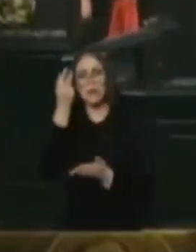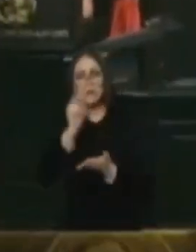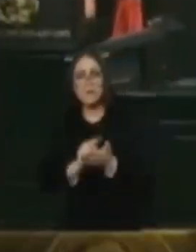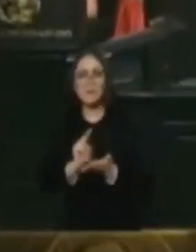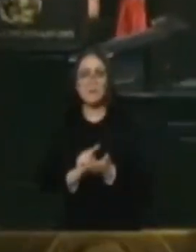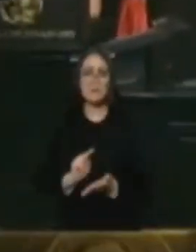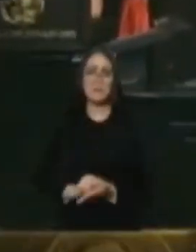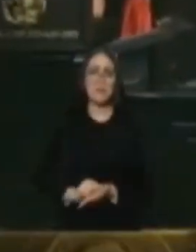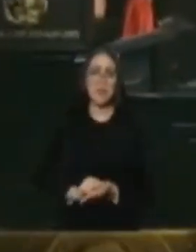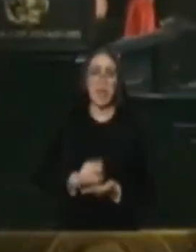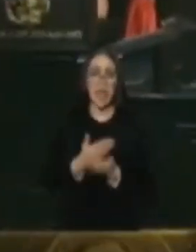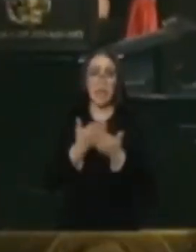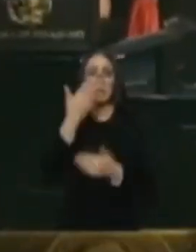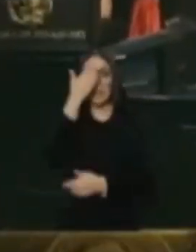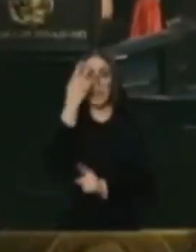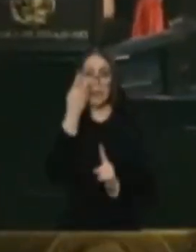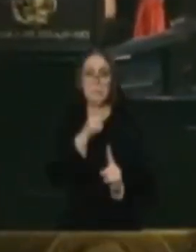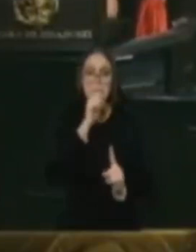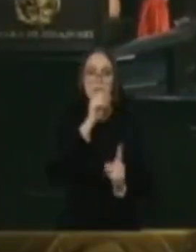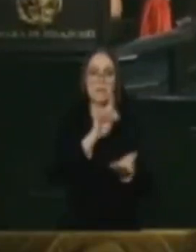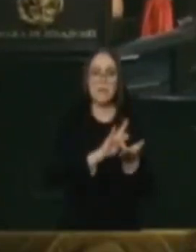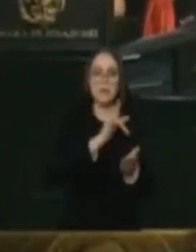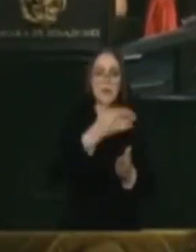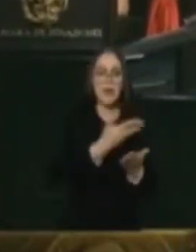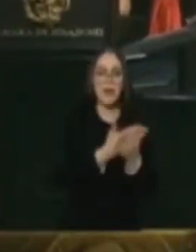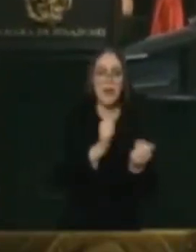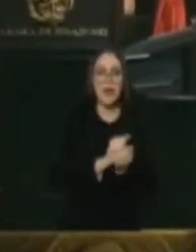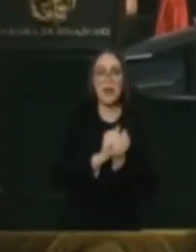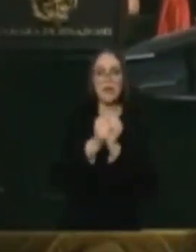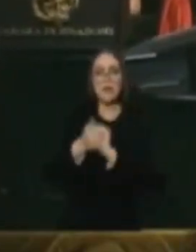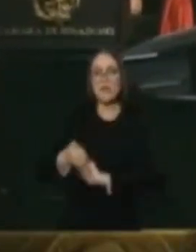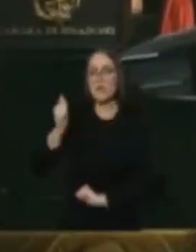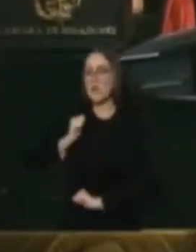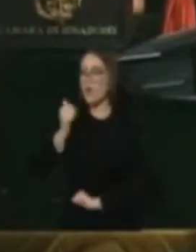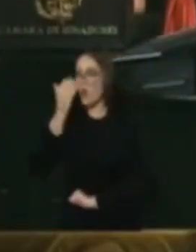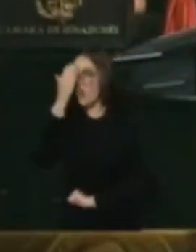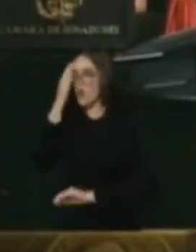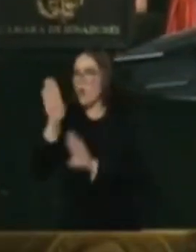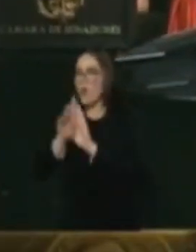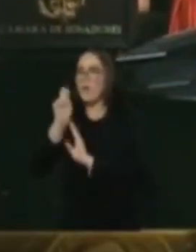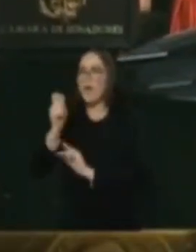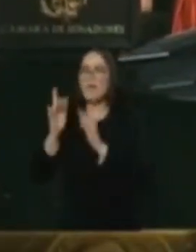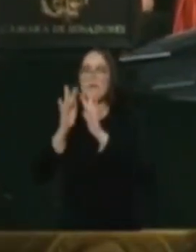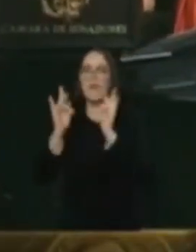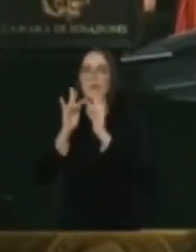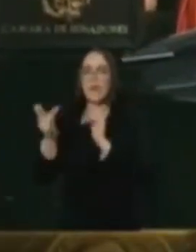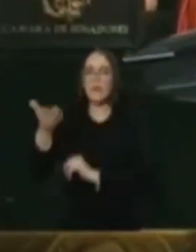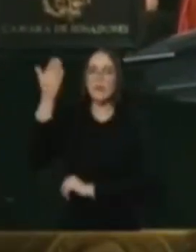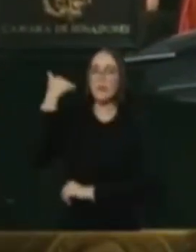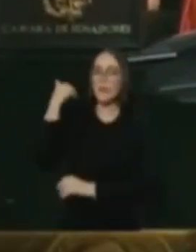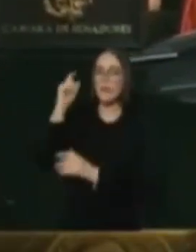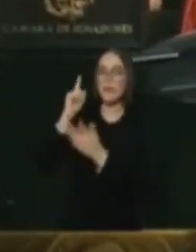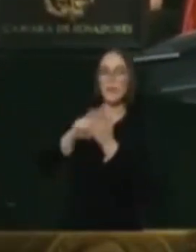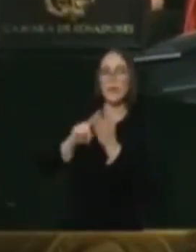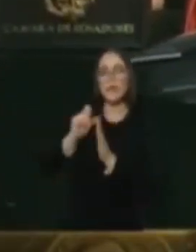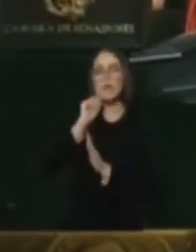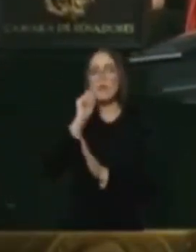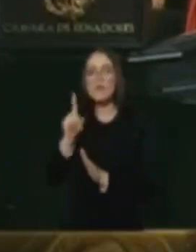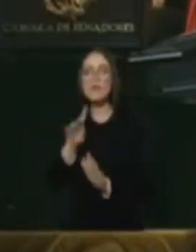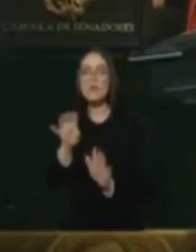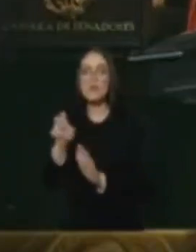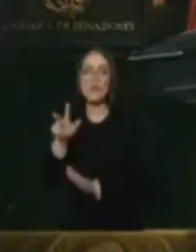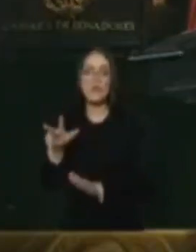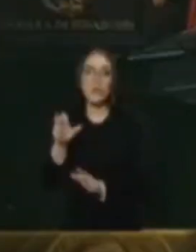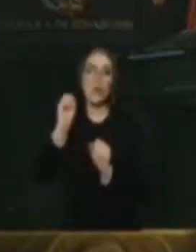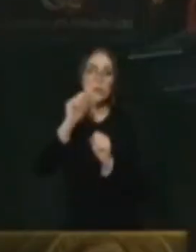que por medio de esta lo mismo nos ha trasladado a la Francia y Polonia del siglo XVIII que al México revolucionario, o al legendario